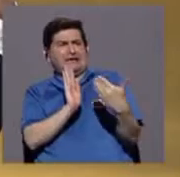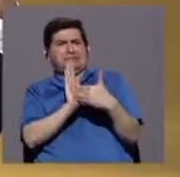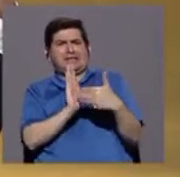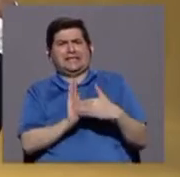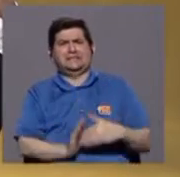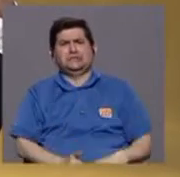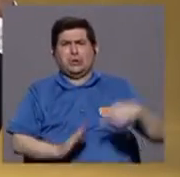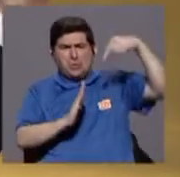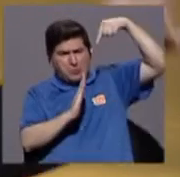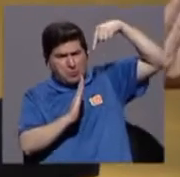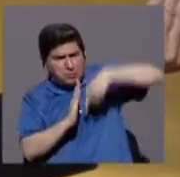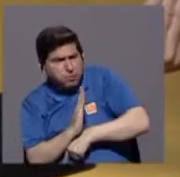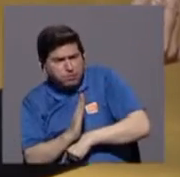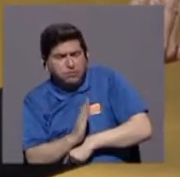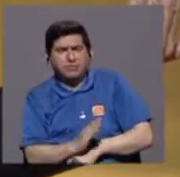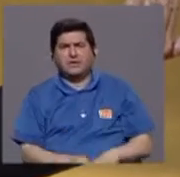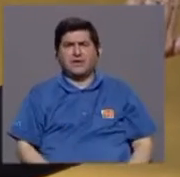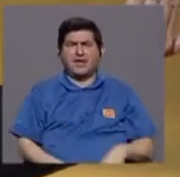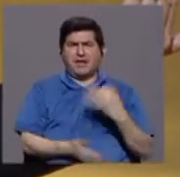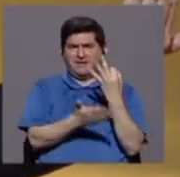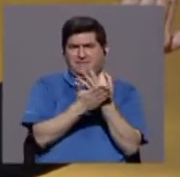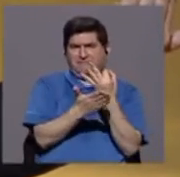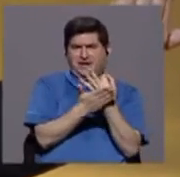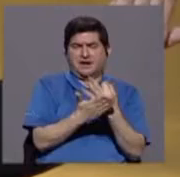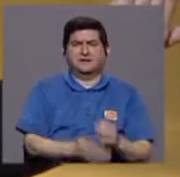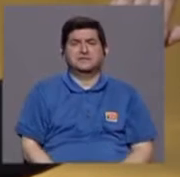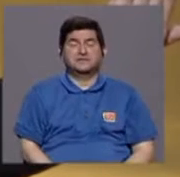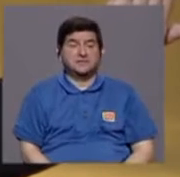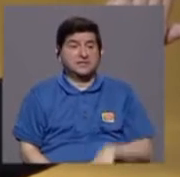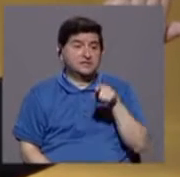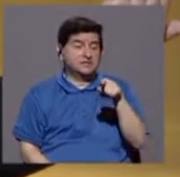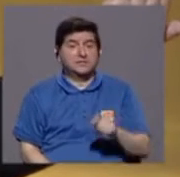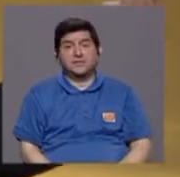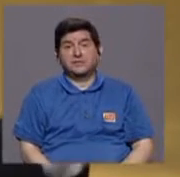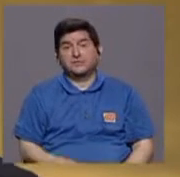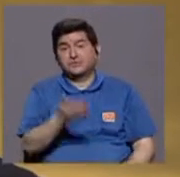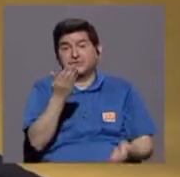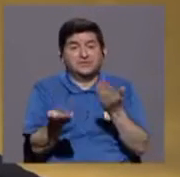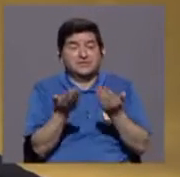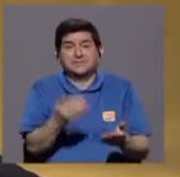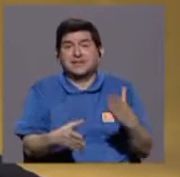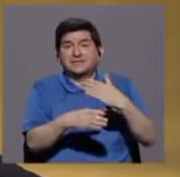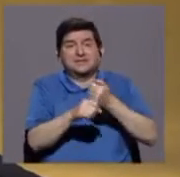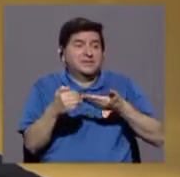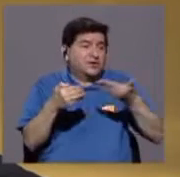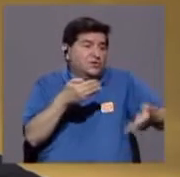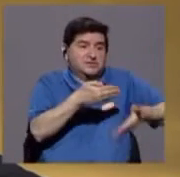financiero que lo llevó a hacer lo que nunca había pensado hacer.